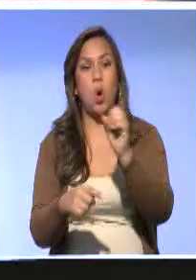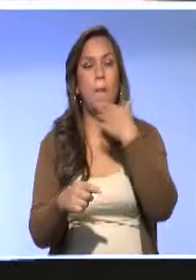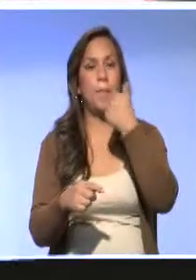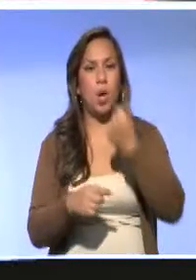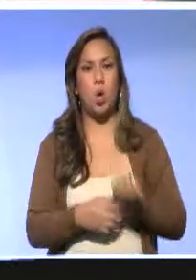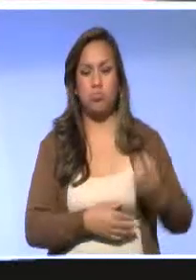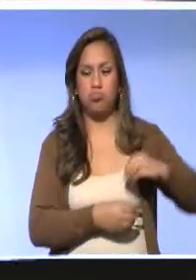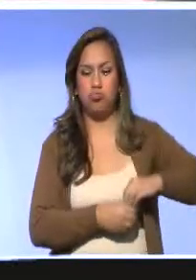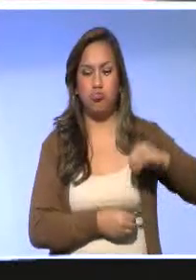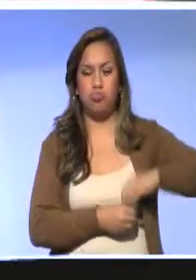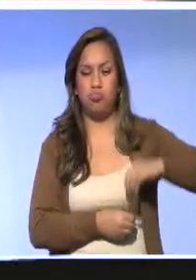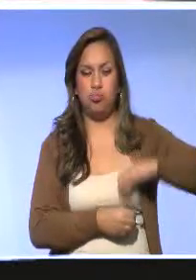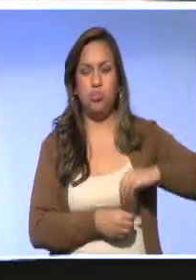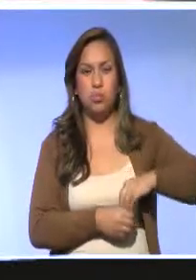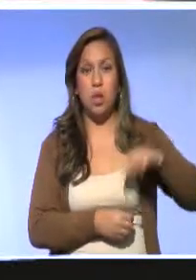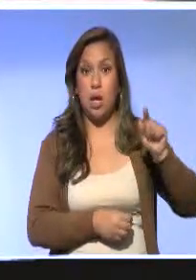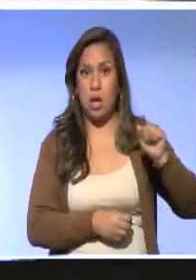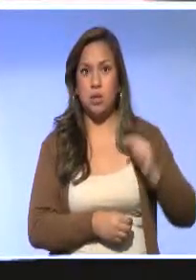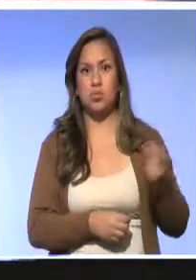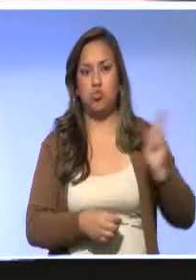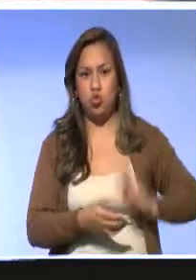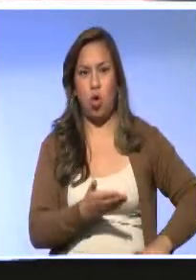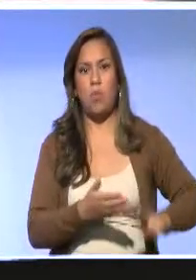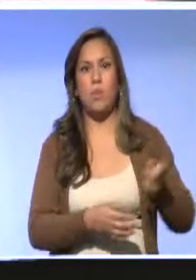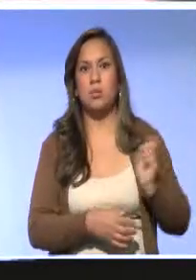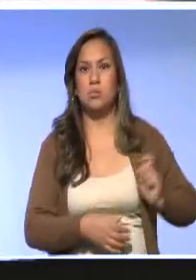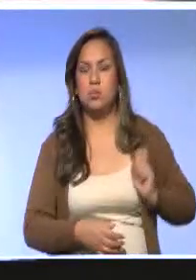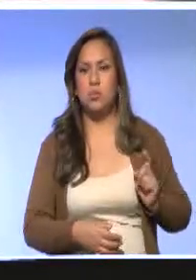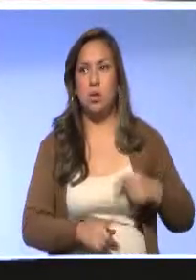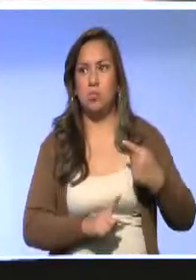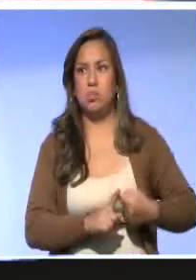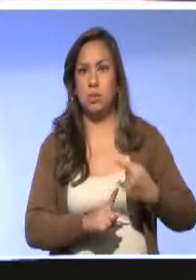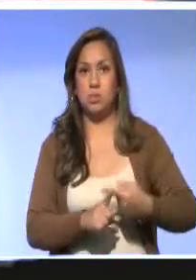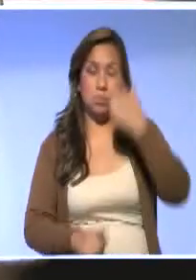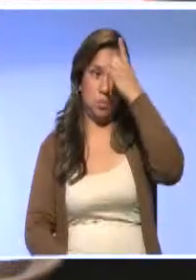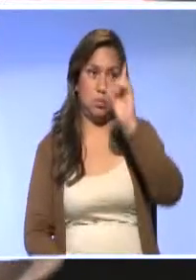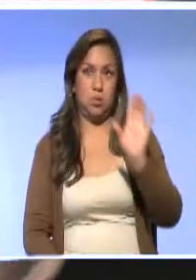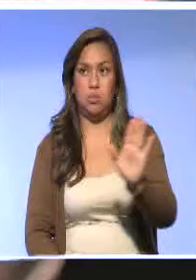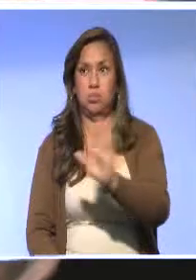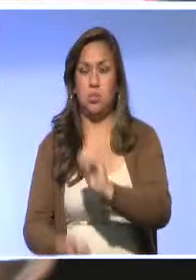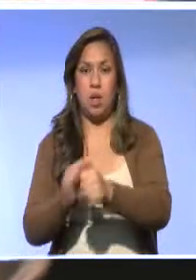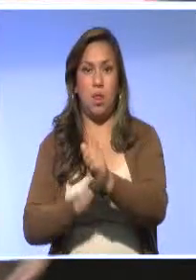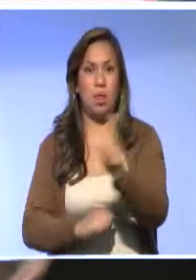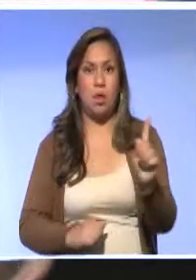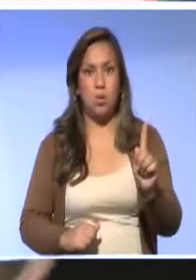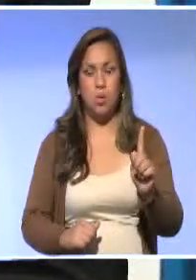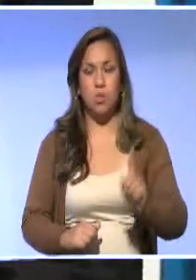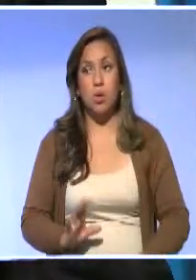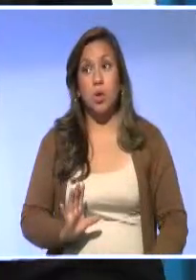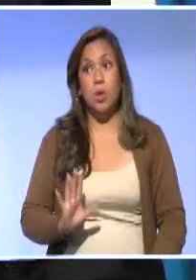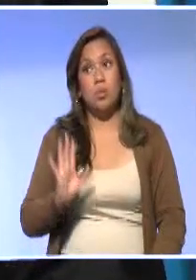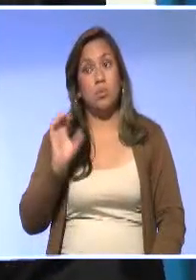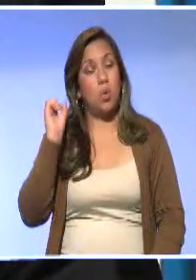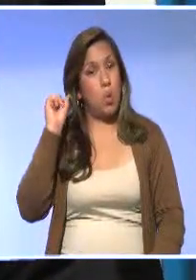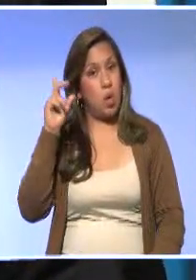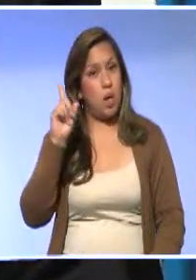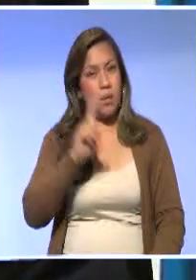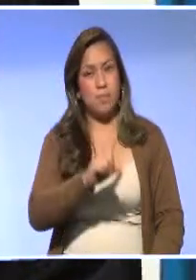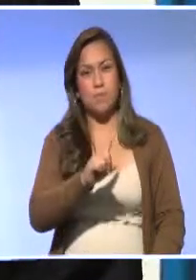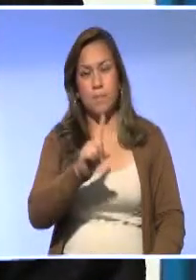ahorro de estos décimos que ya lo recibiríamos mes a mes si es que así lo desea va a depender de su disciplina financiera